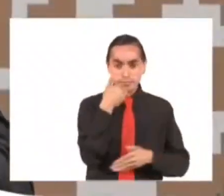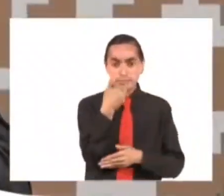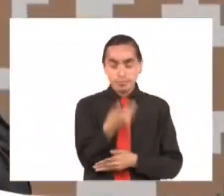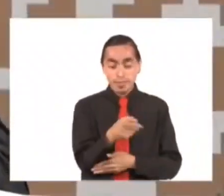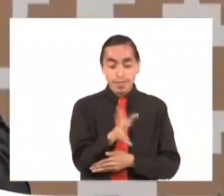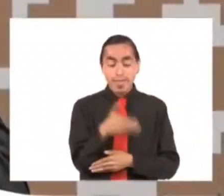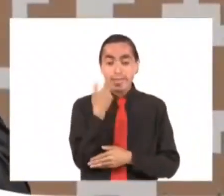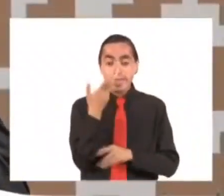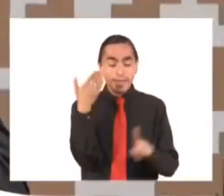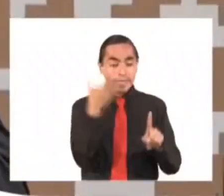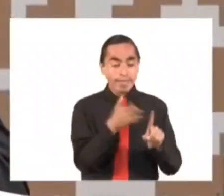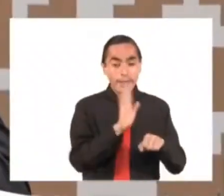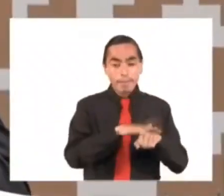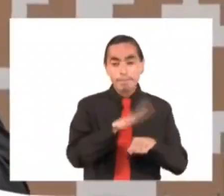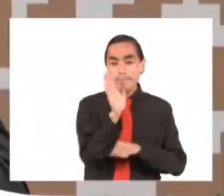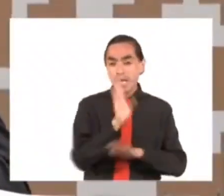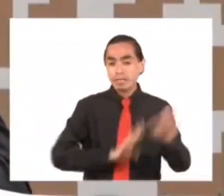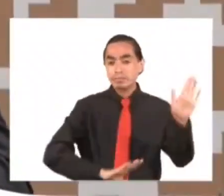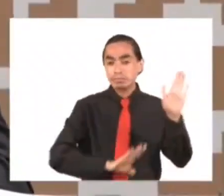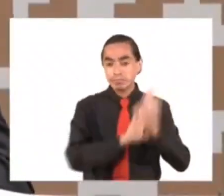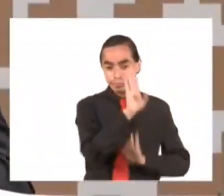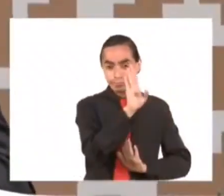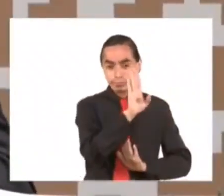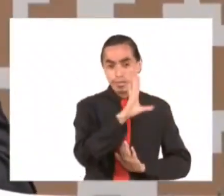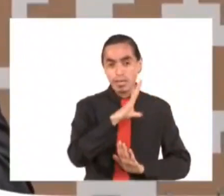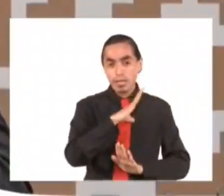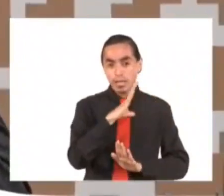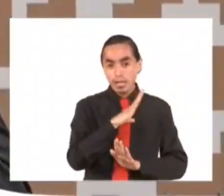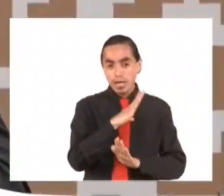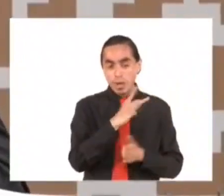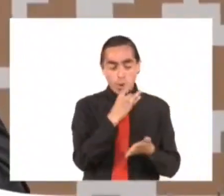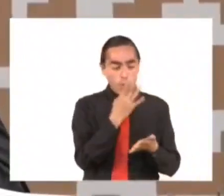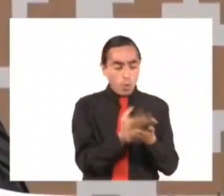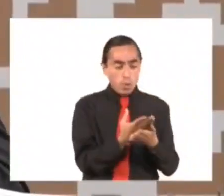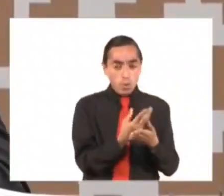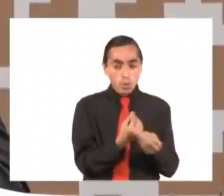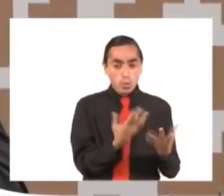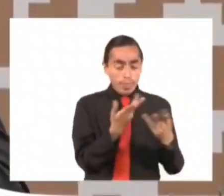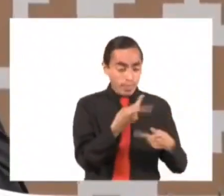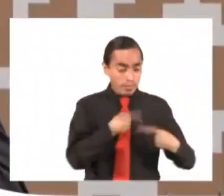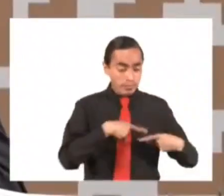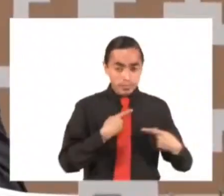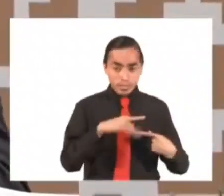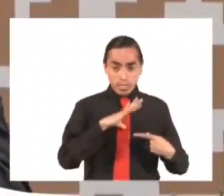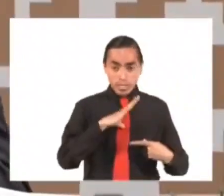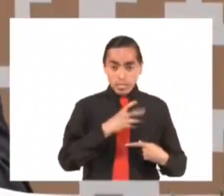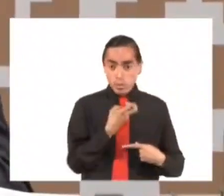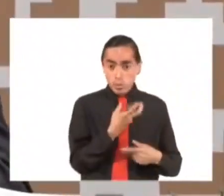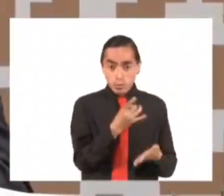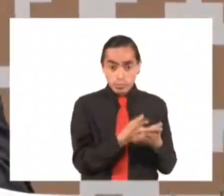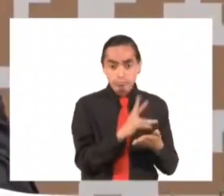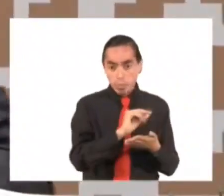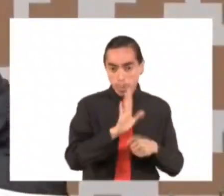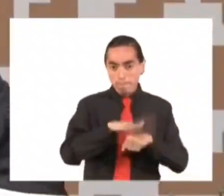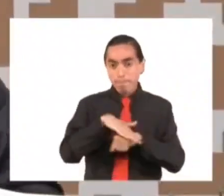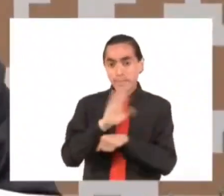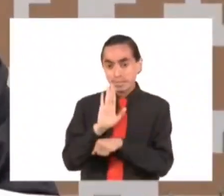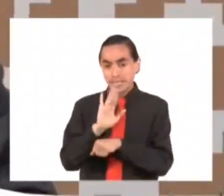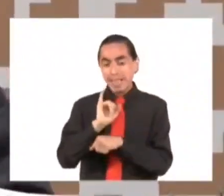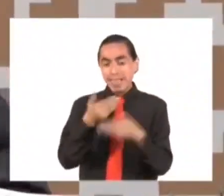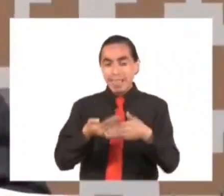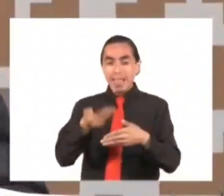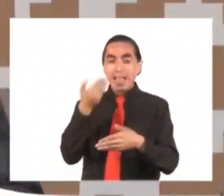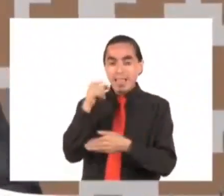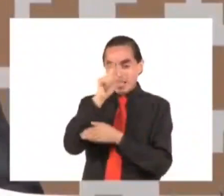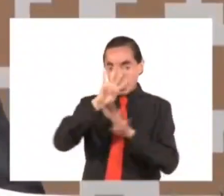busca siempre ir más allá de solamente el número de integrantes que lo componen. Ya en el pasado, este